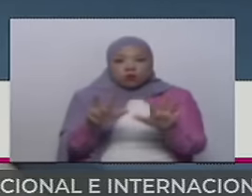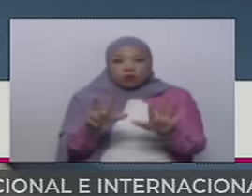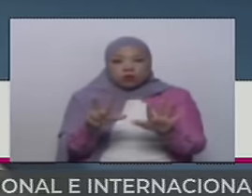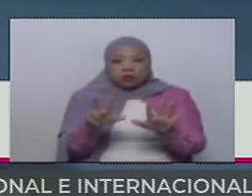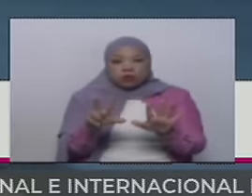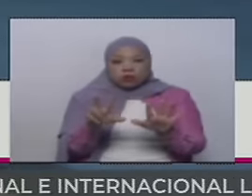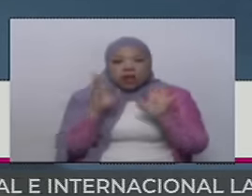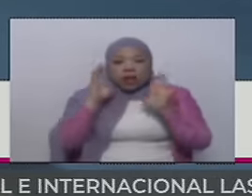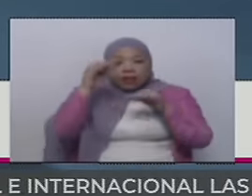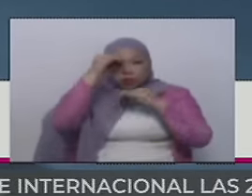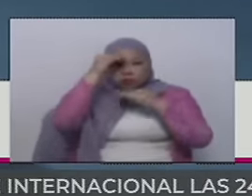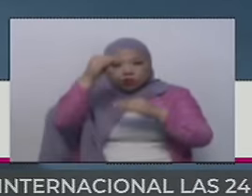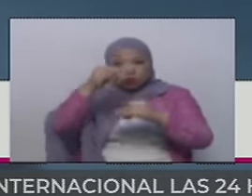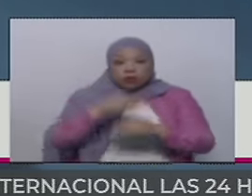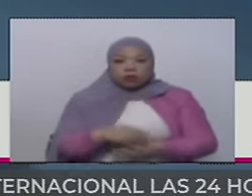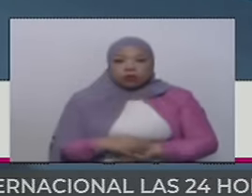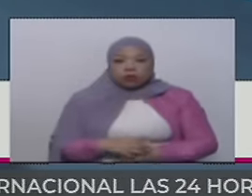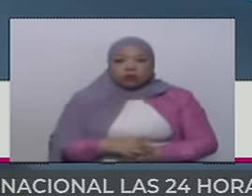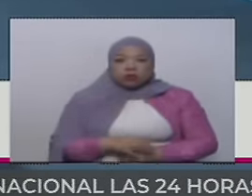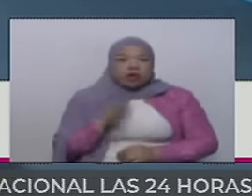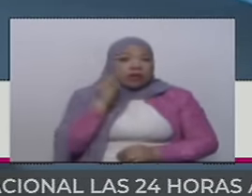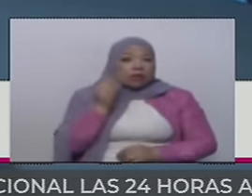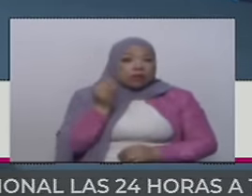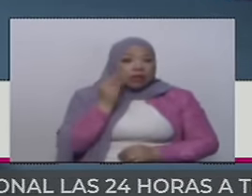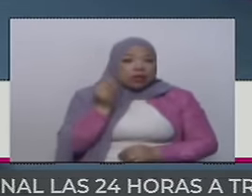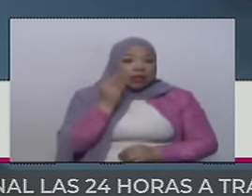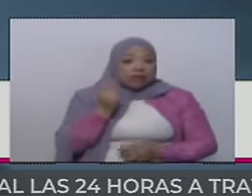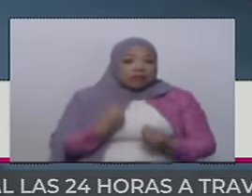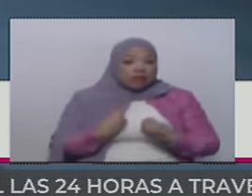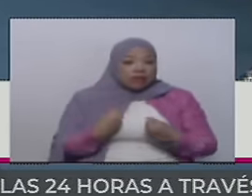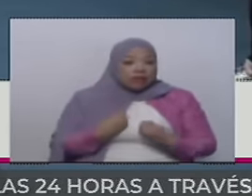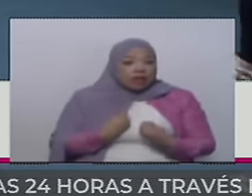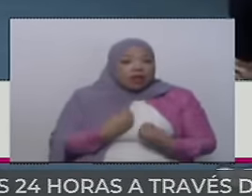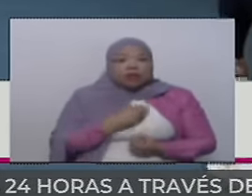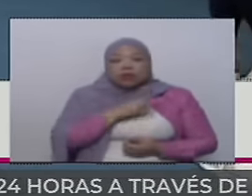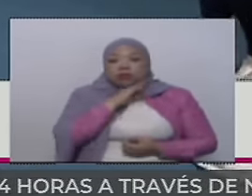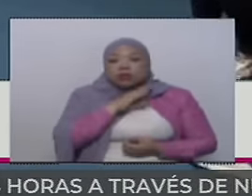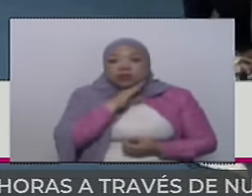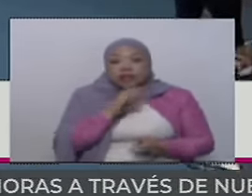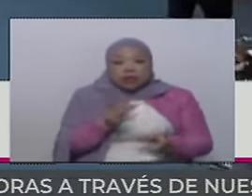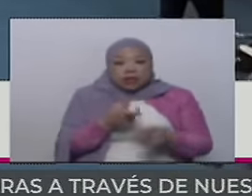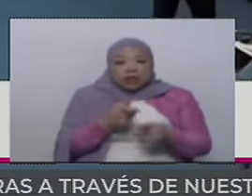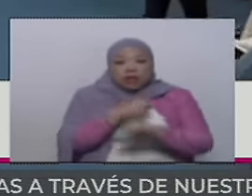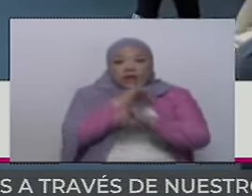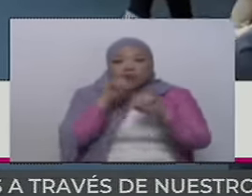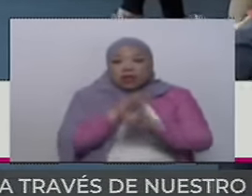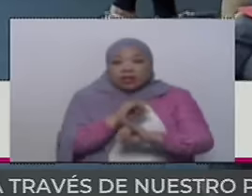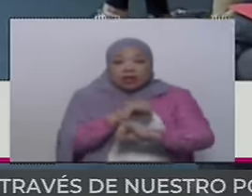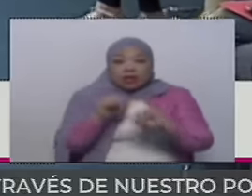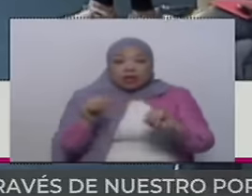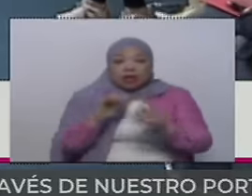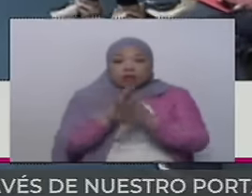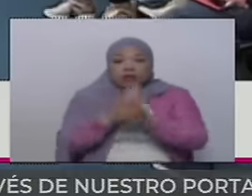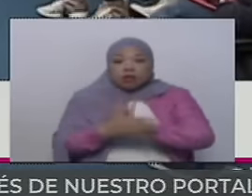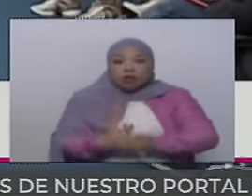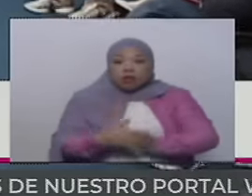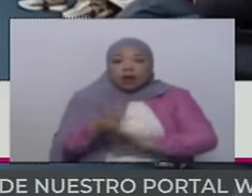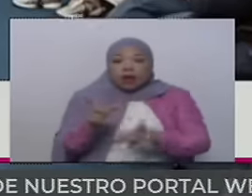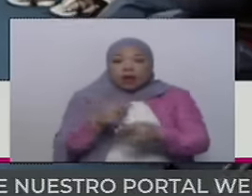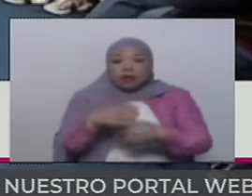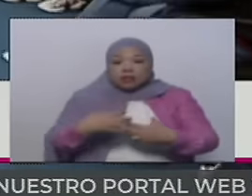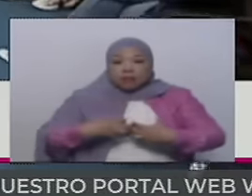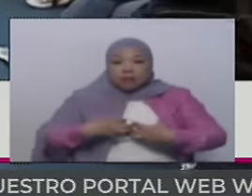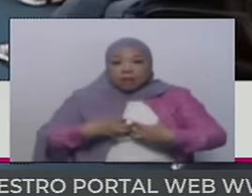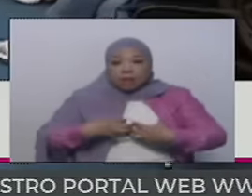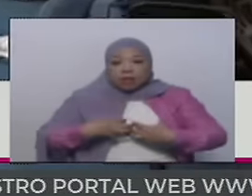fue atendida y tiene la experiencia de superar felizmente el cáncer de mama. Cuéntame